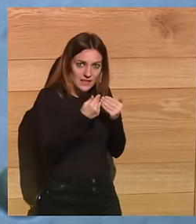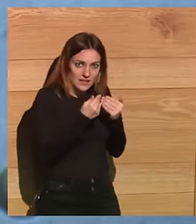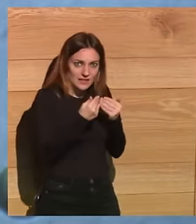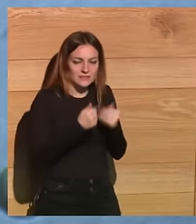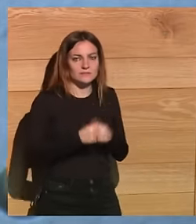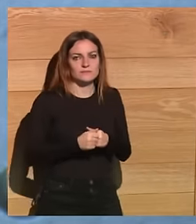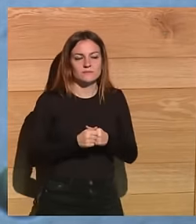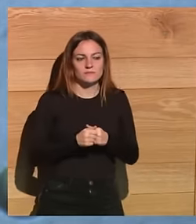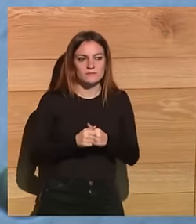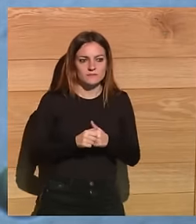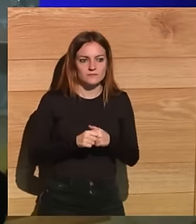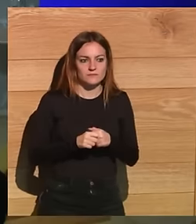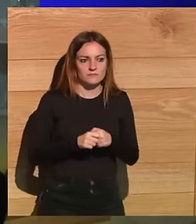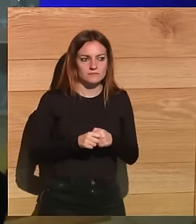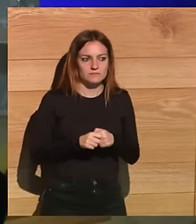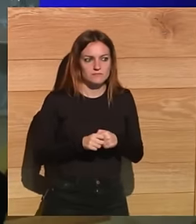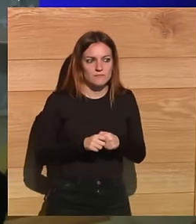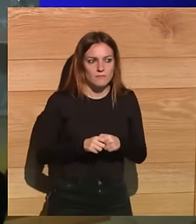Gracias.